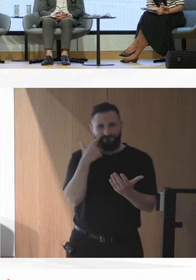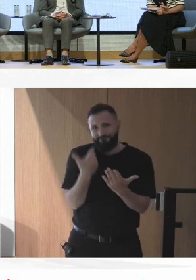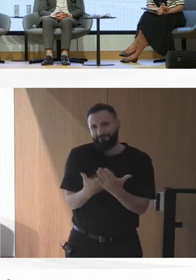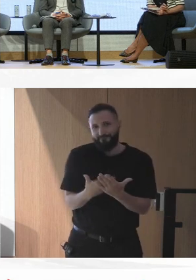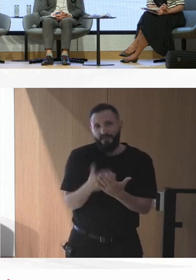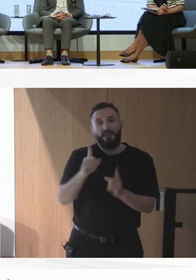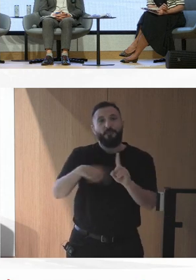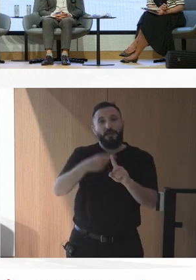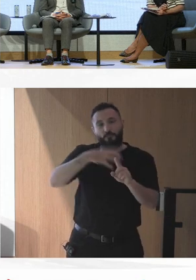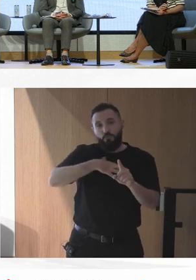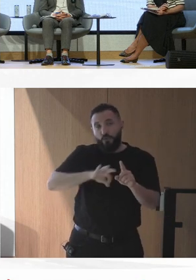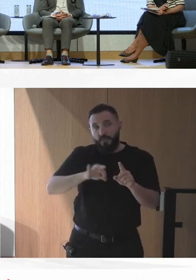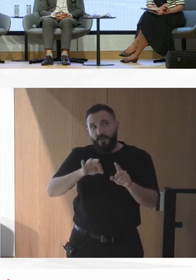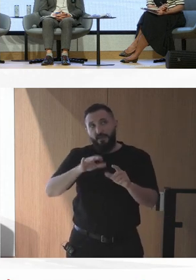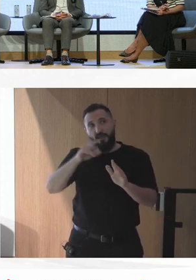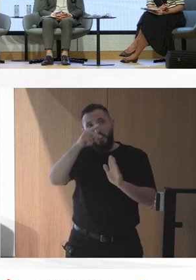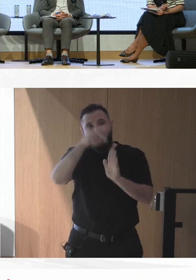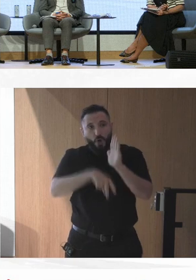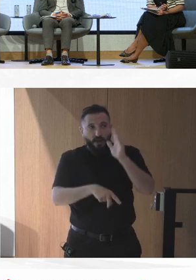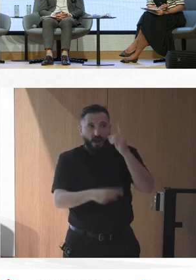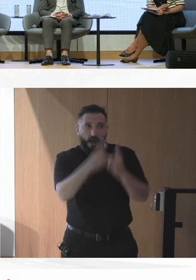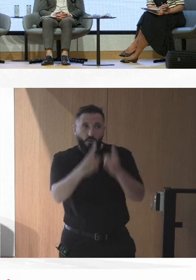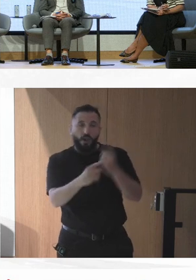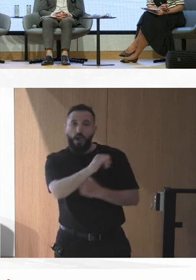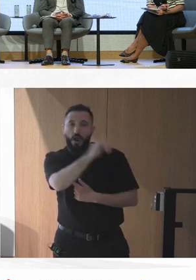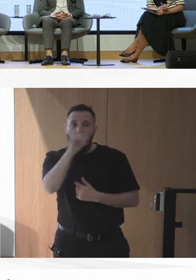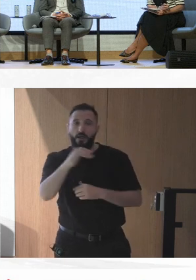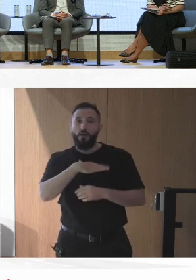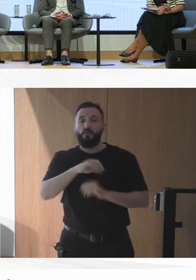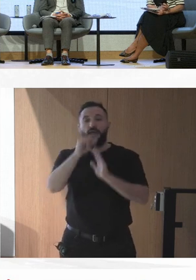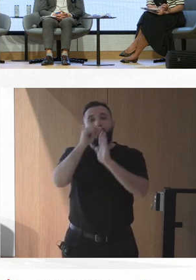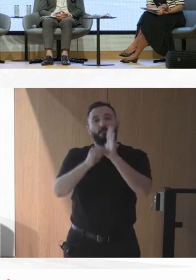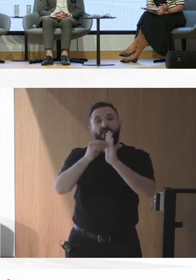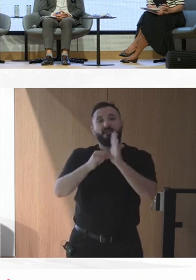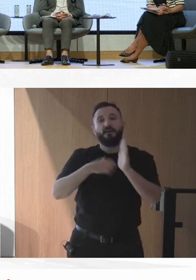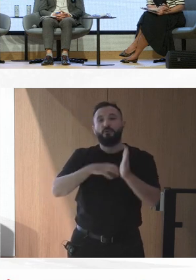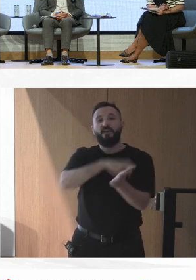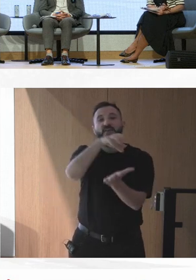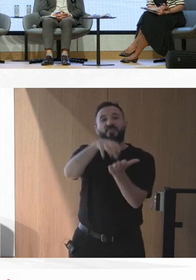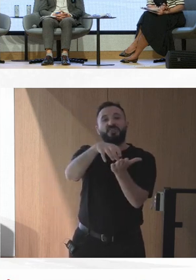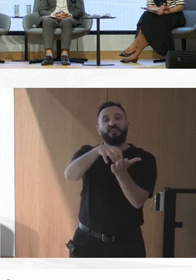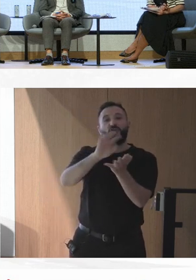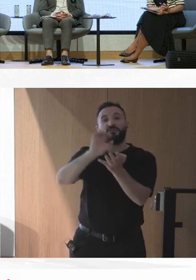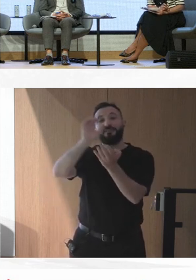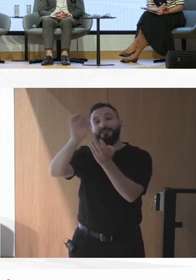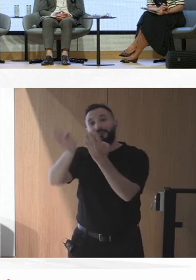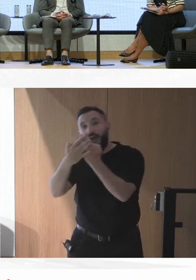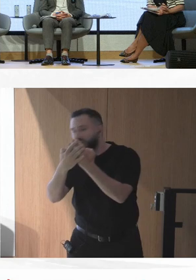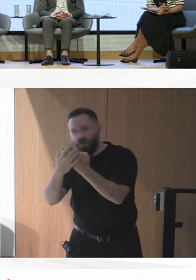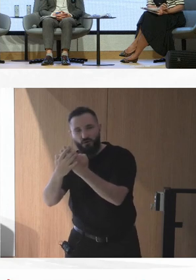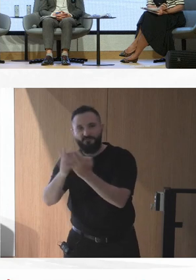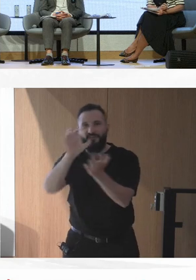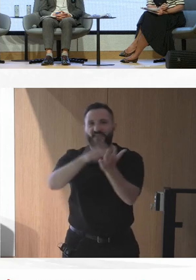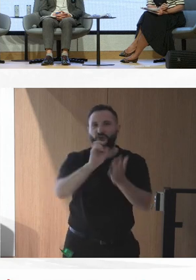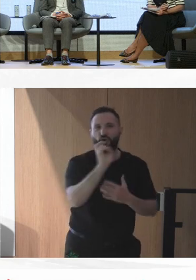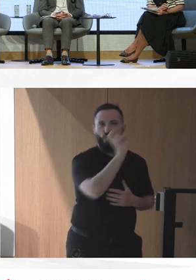hecho ahora hay alguna norma, ¿no?, que habla de esta posibilidad, que las medidas se cumplan en centros extrapenitenciarios, es decir, que se cumplan